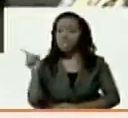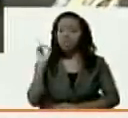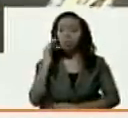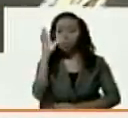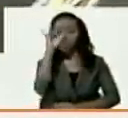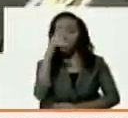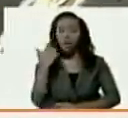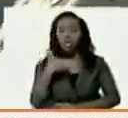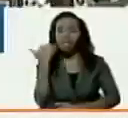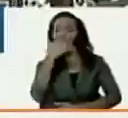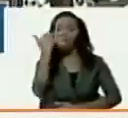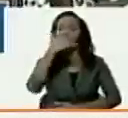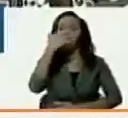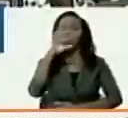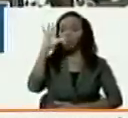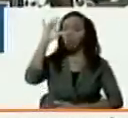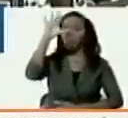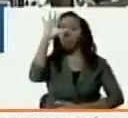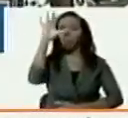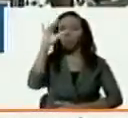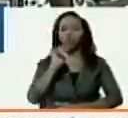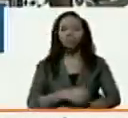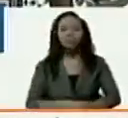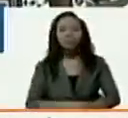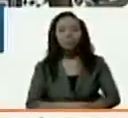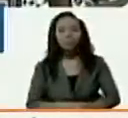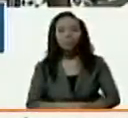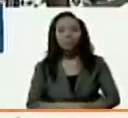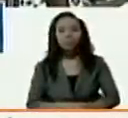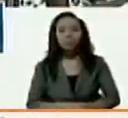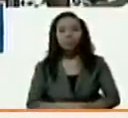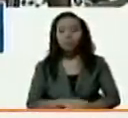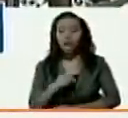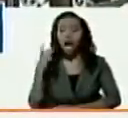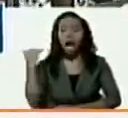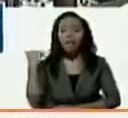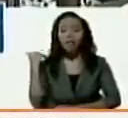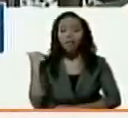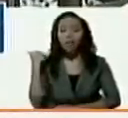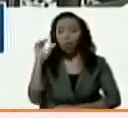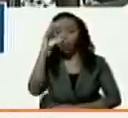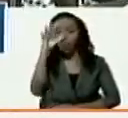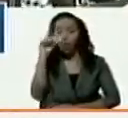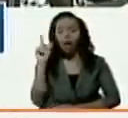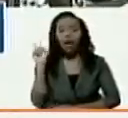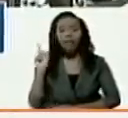Y se ríen y se burlan. Así se burlaban en Vietnam.